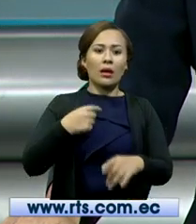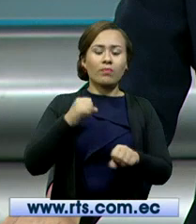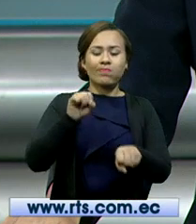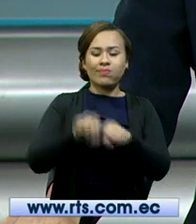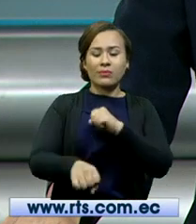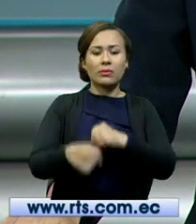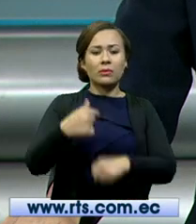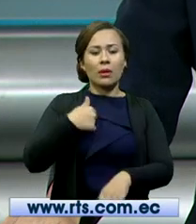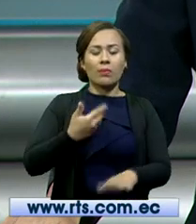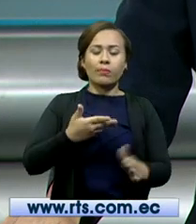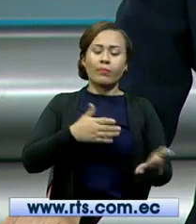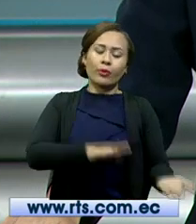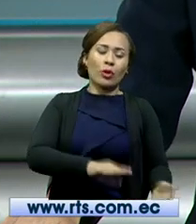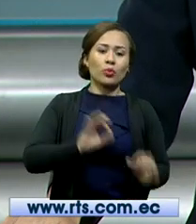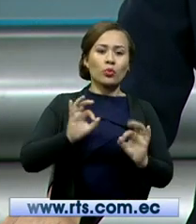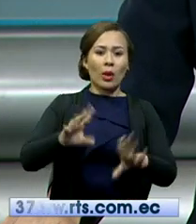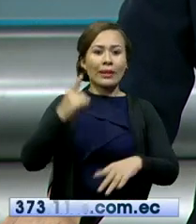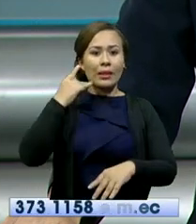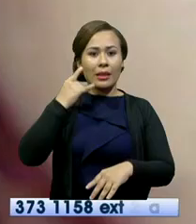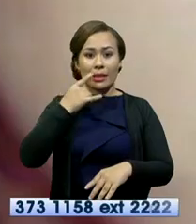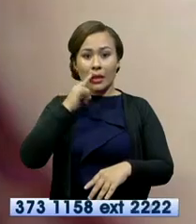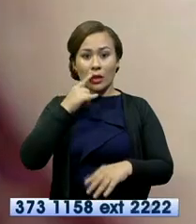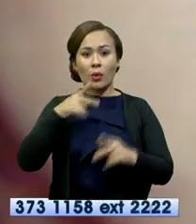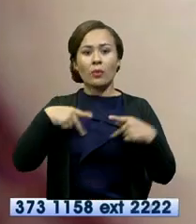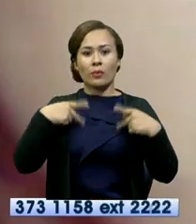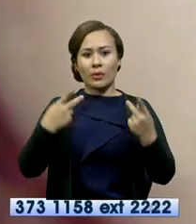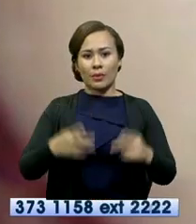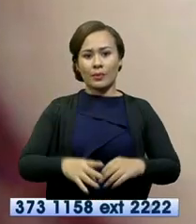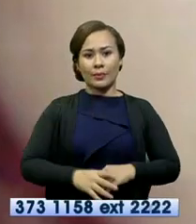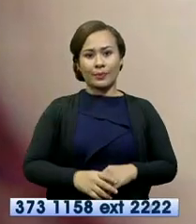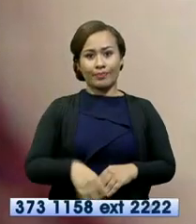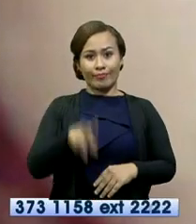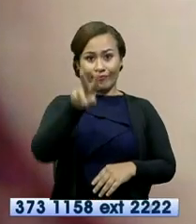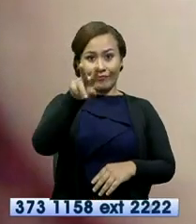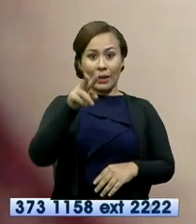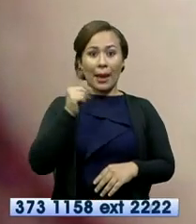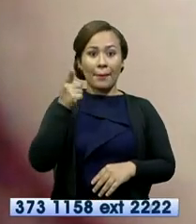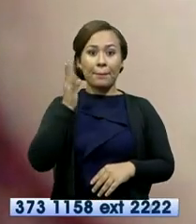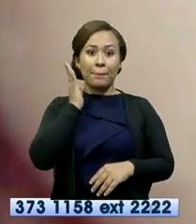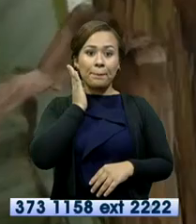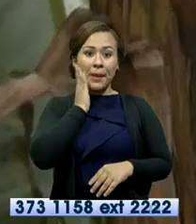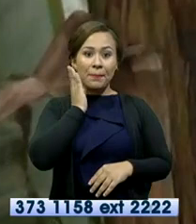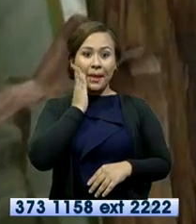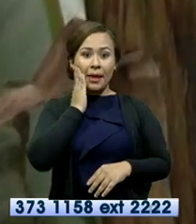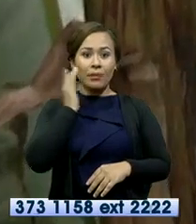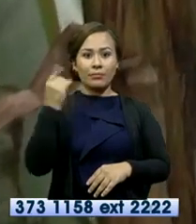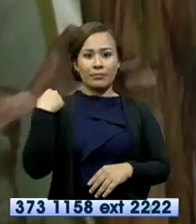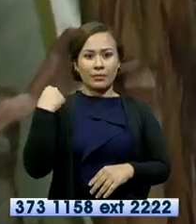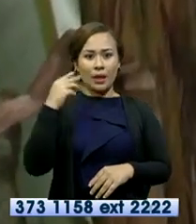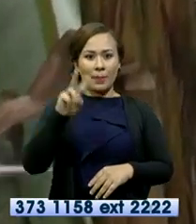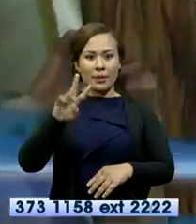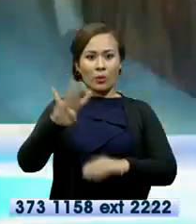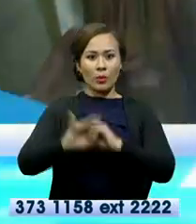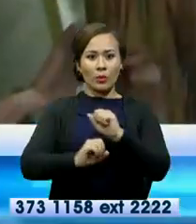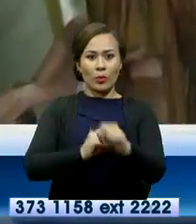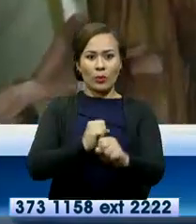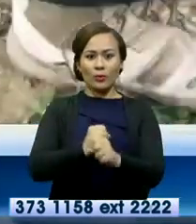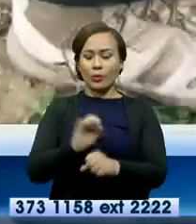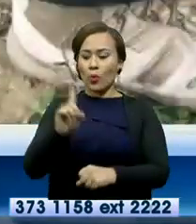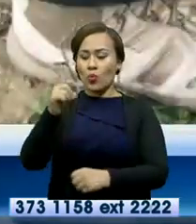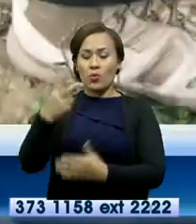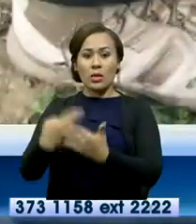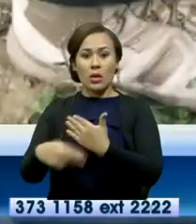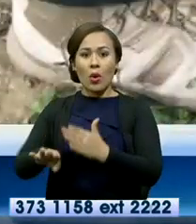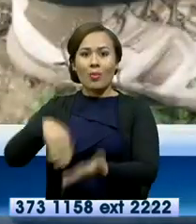oportunidad de salir a tiempo gabi m de 24 años dio la vida por salvar a uno de sus